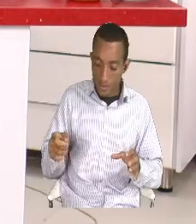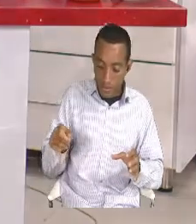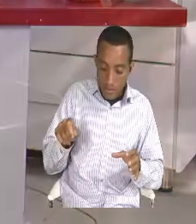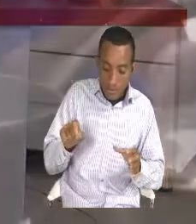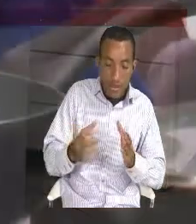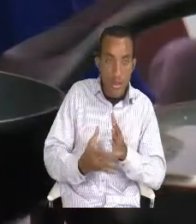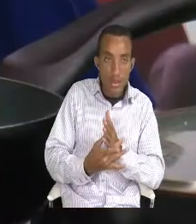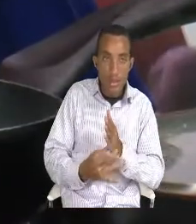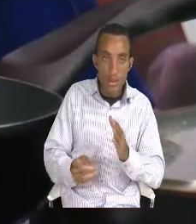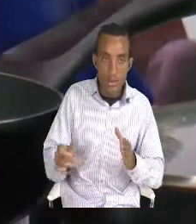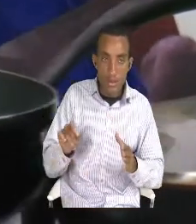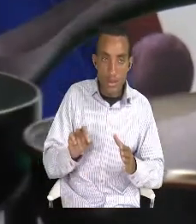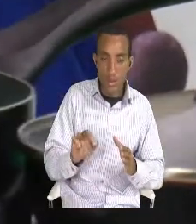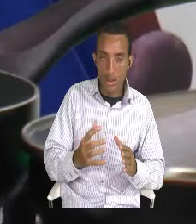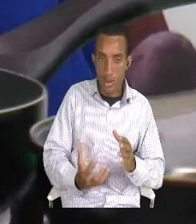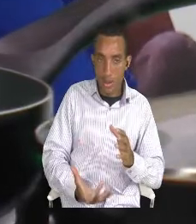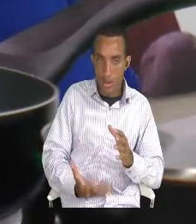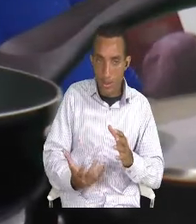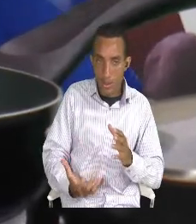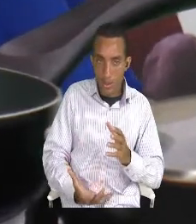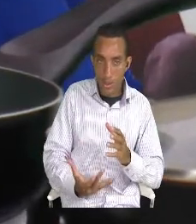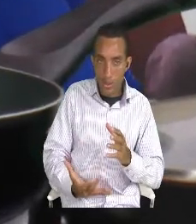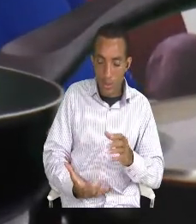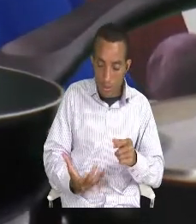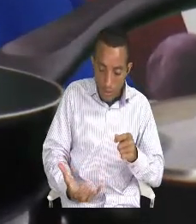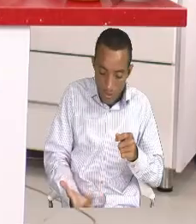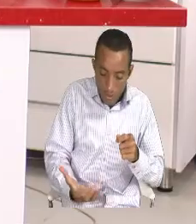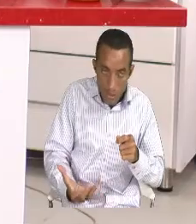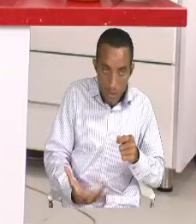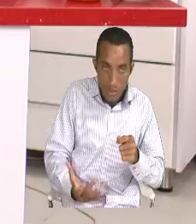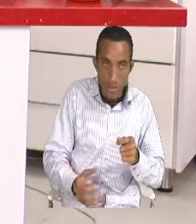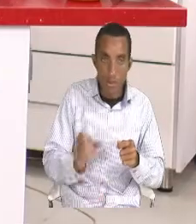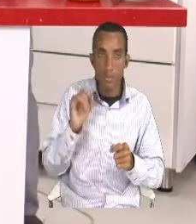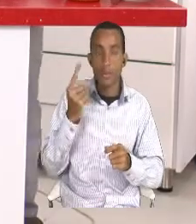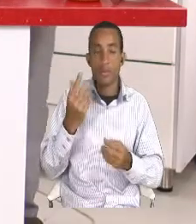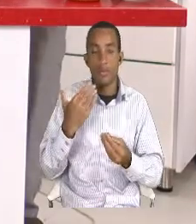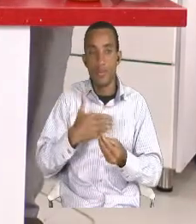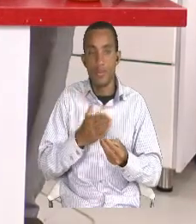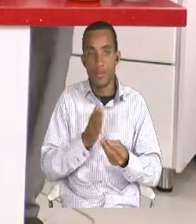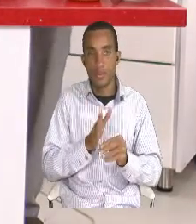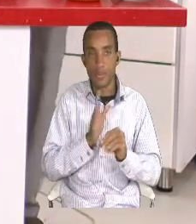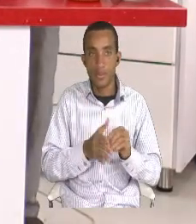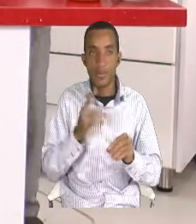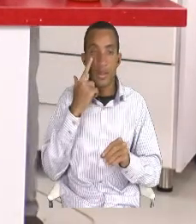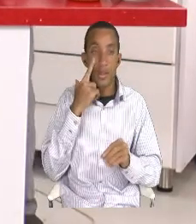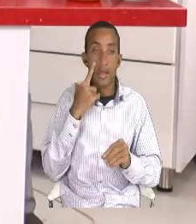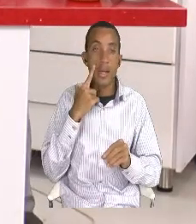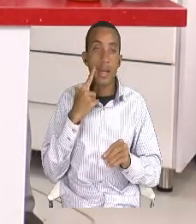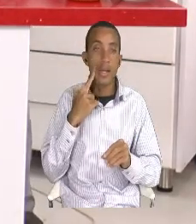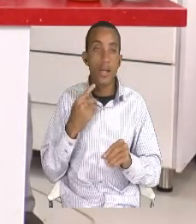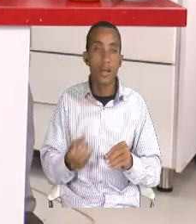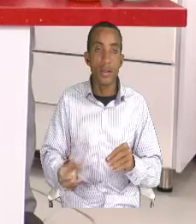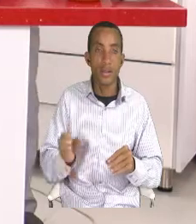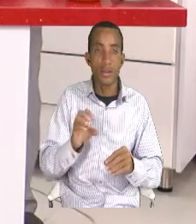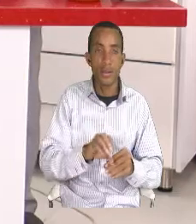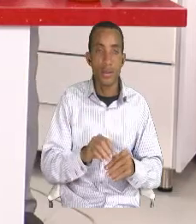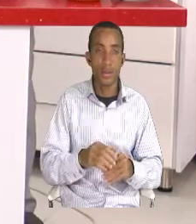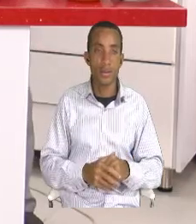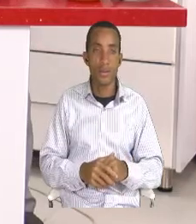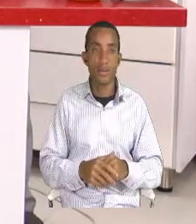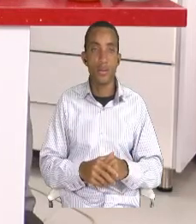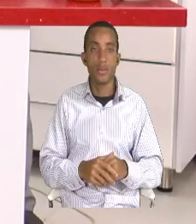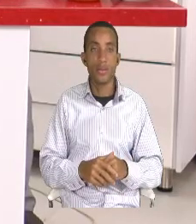tome temperatura. Y vamos a adicionar primero la cebolla. La cebolla, permítame, adiciono la mía.